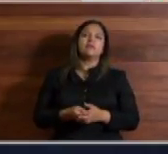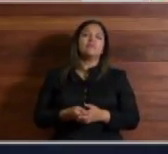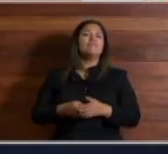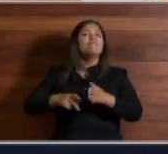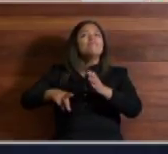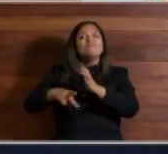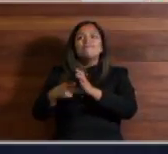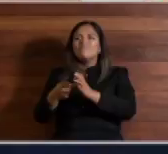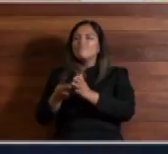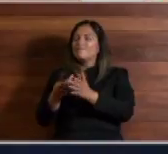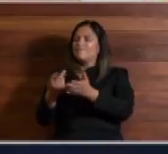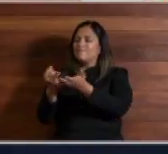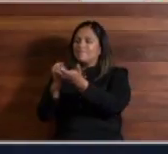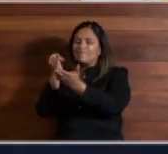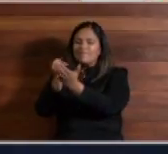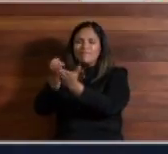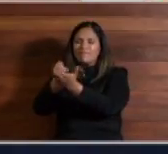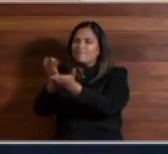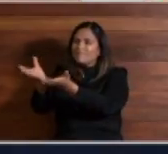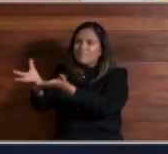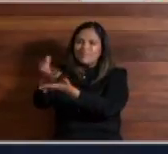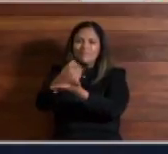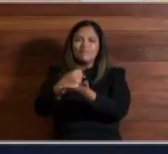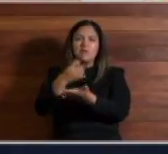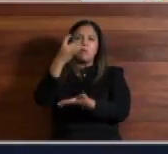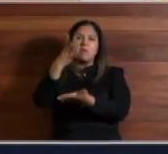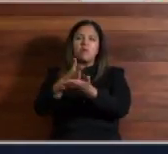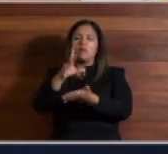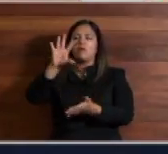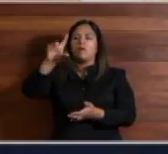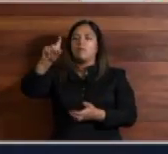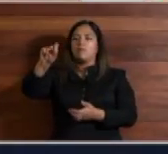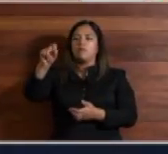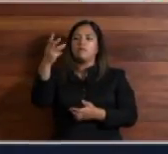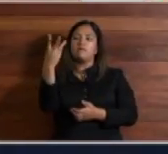baja, solo representa 23 puntos del PIB.